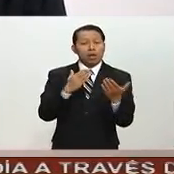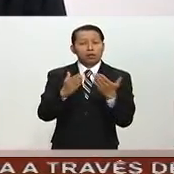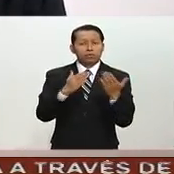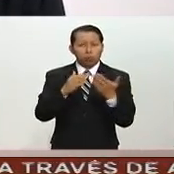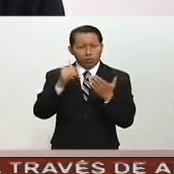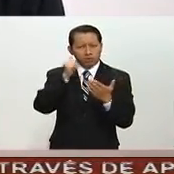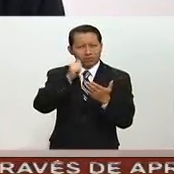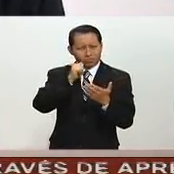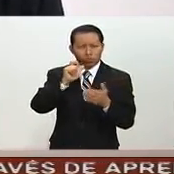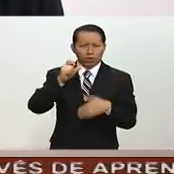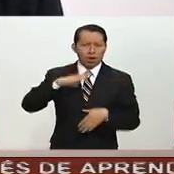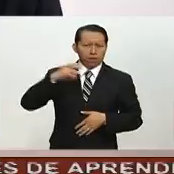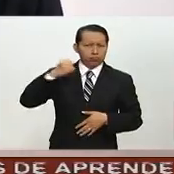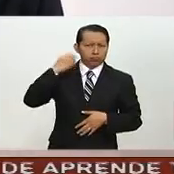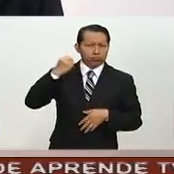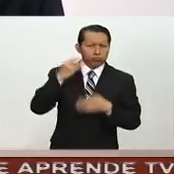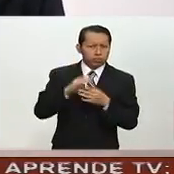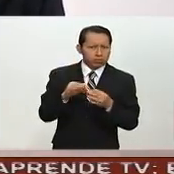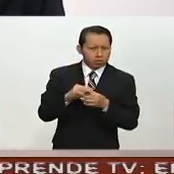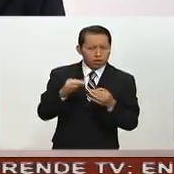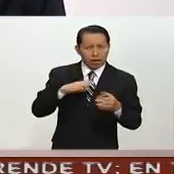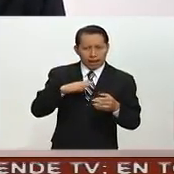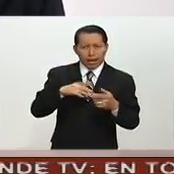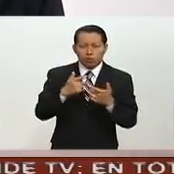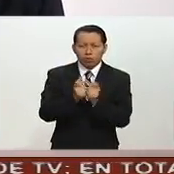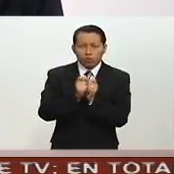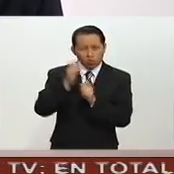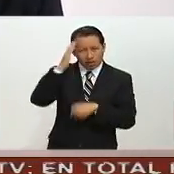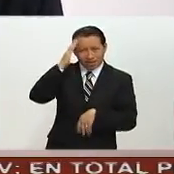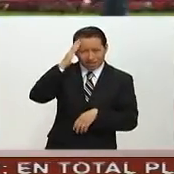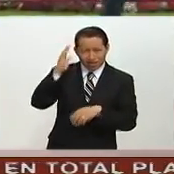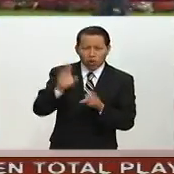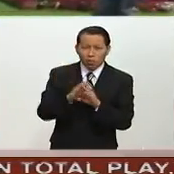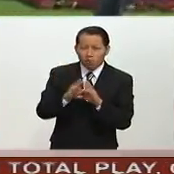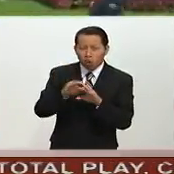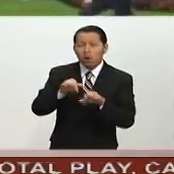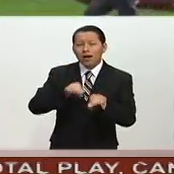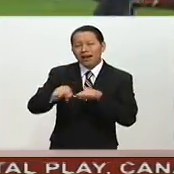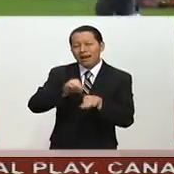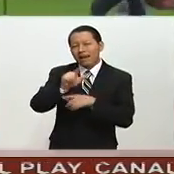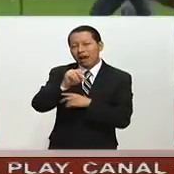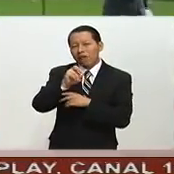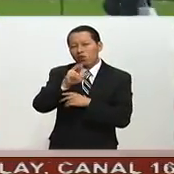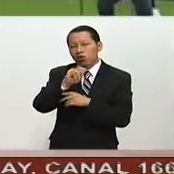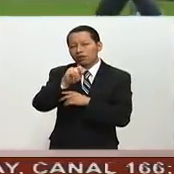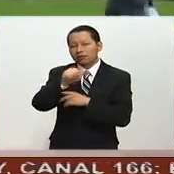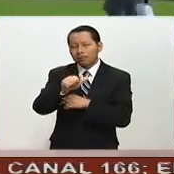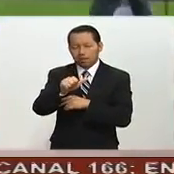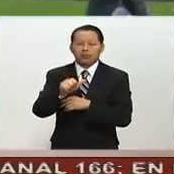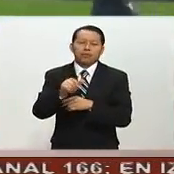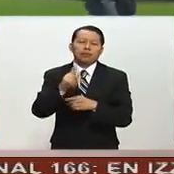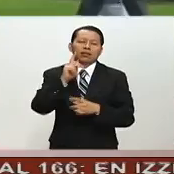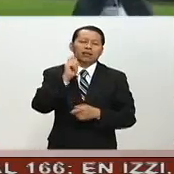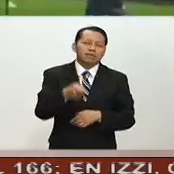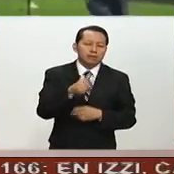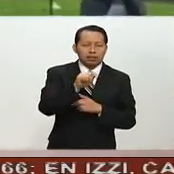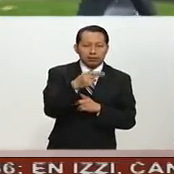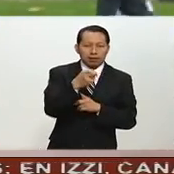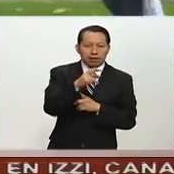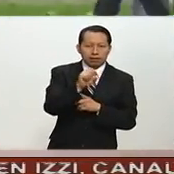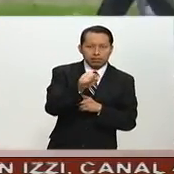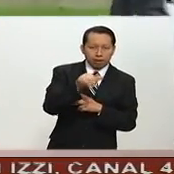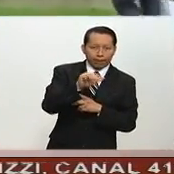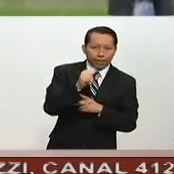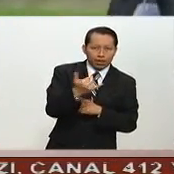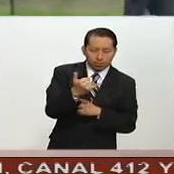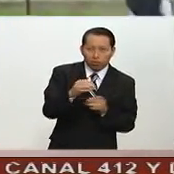pronunciamientos políticos con algunos de los líderes del partido opositor, del Partido Laborista, que es de centroizquierda. Es decir, Theresa May está muy